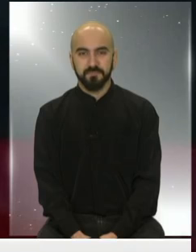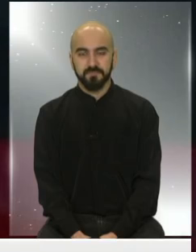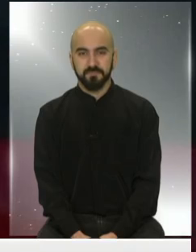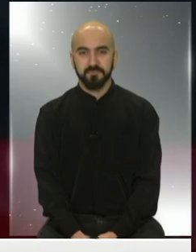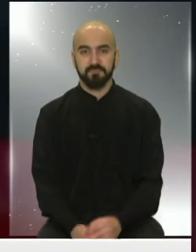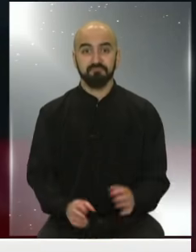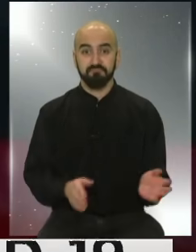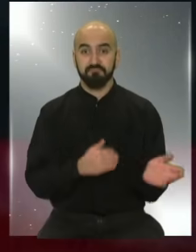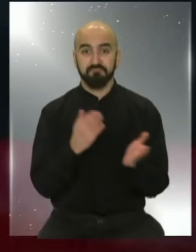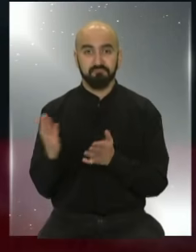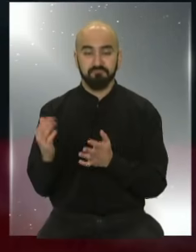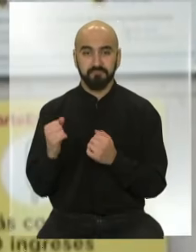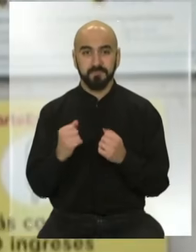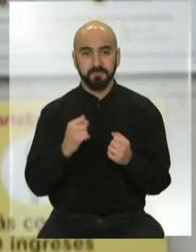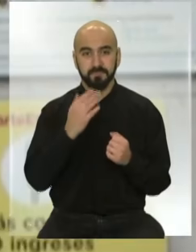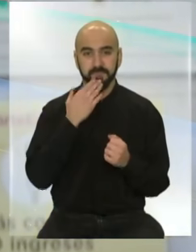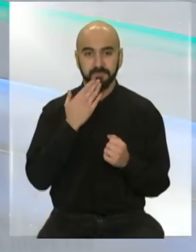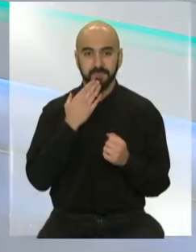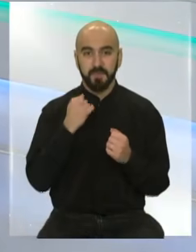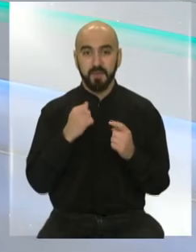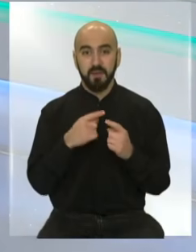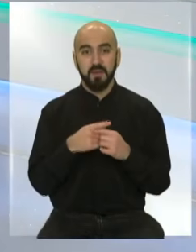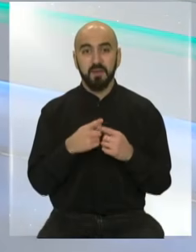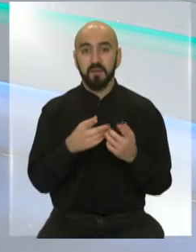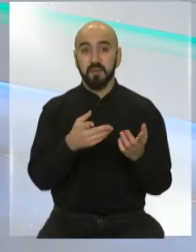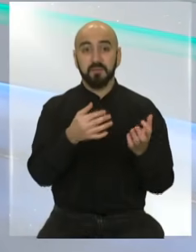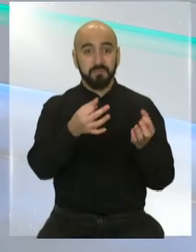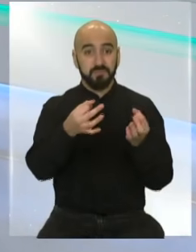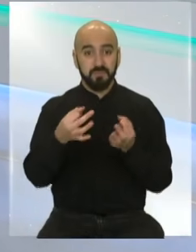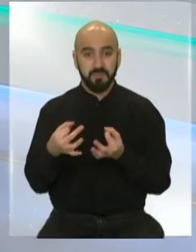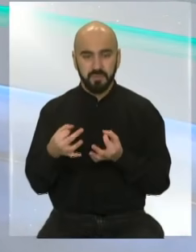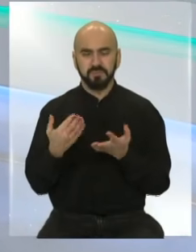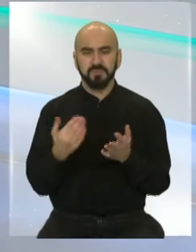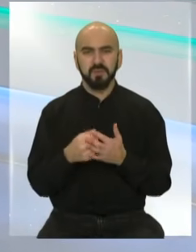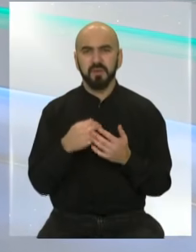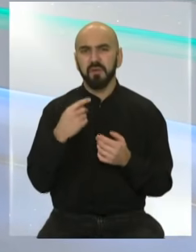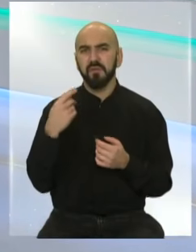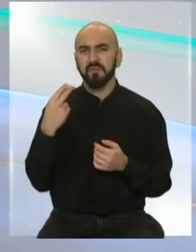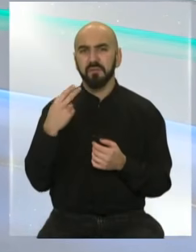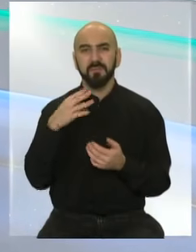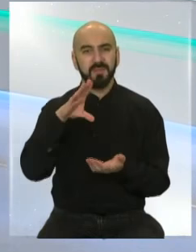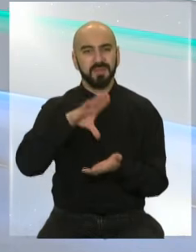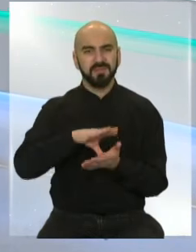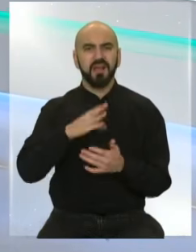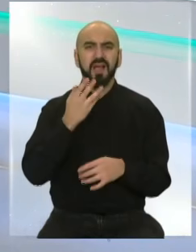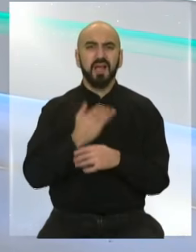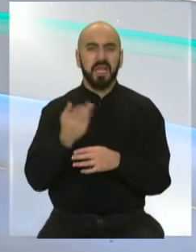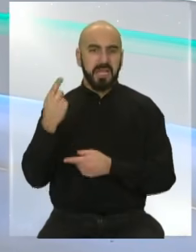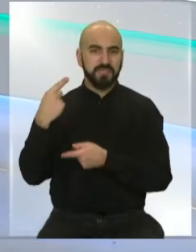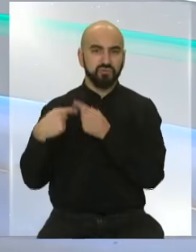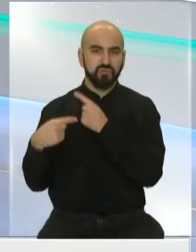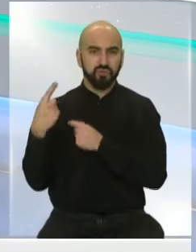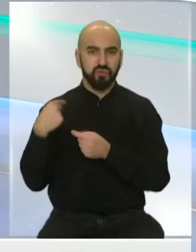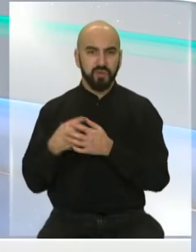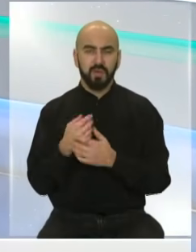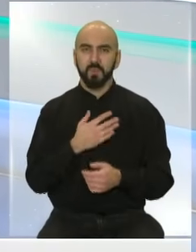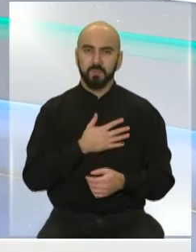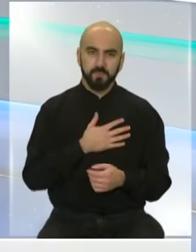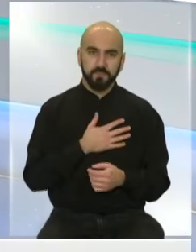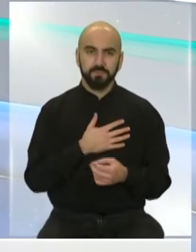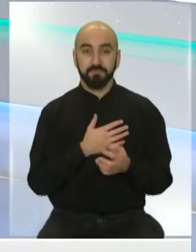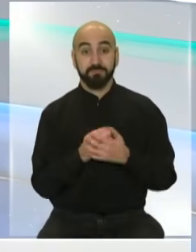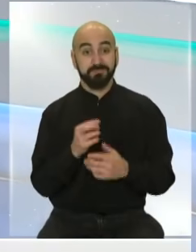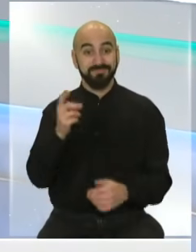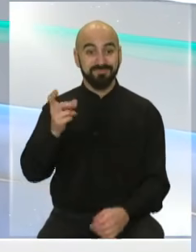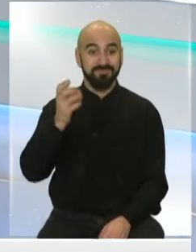Bueno, dentro de las dramáticas cifras, en ese país se conocen historias muy, muy emotivas. La de